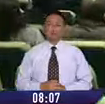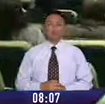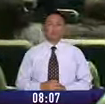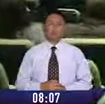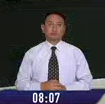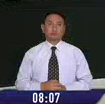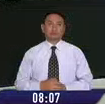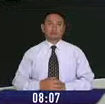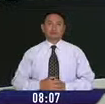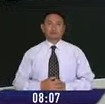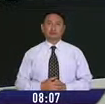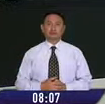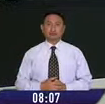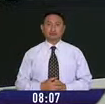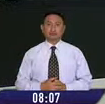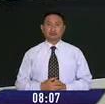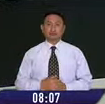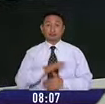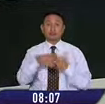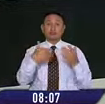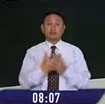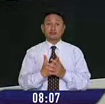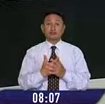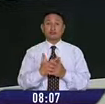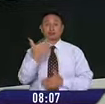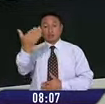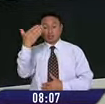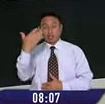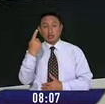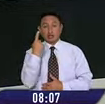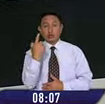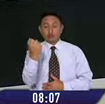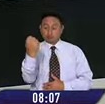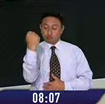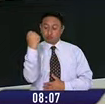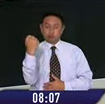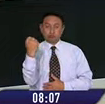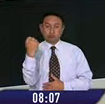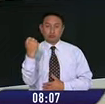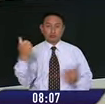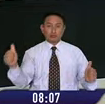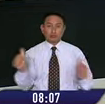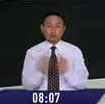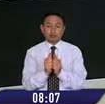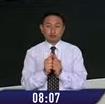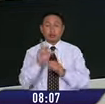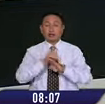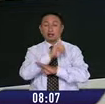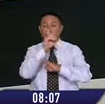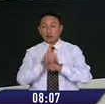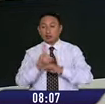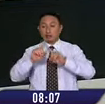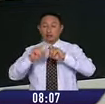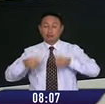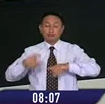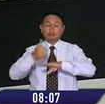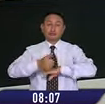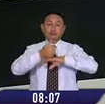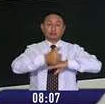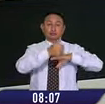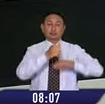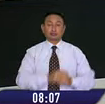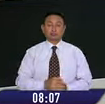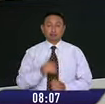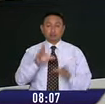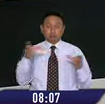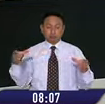Solórzano. Como un solo puño, señor alcalde, señores concejales, directores de diferentes escenarios en el municipio, un